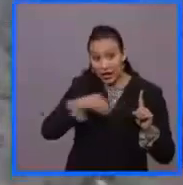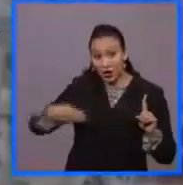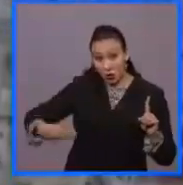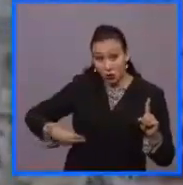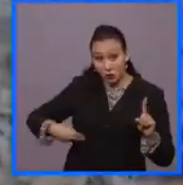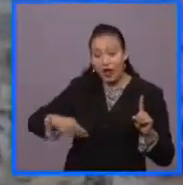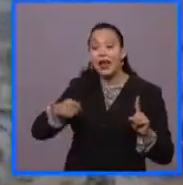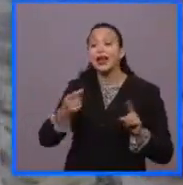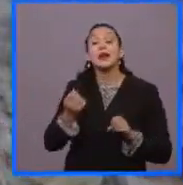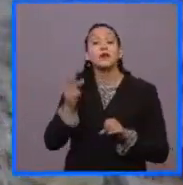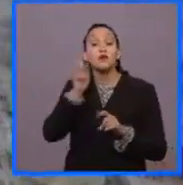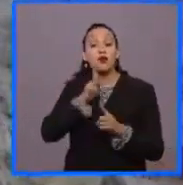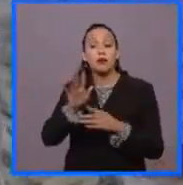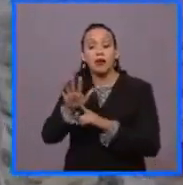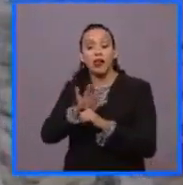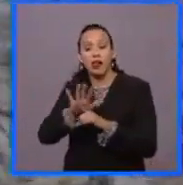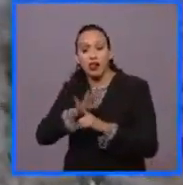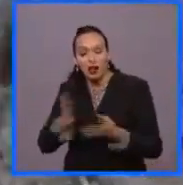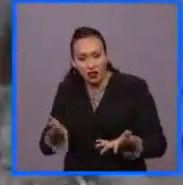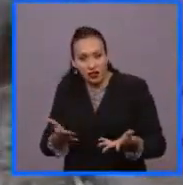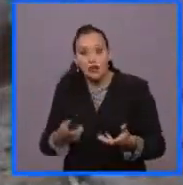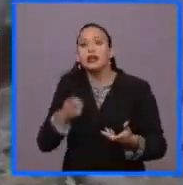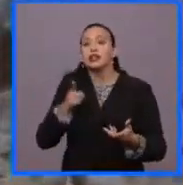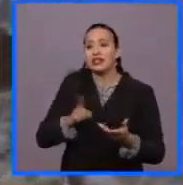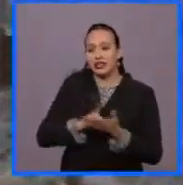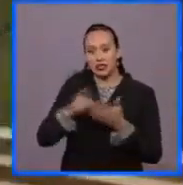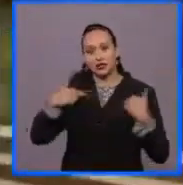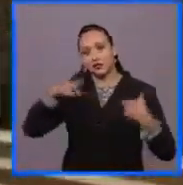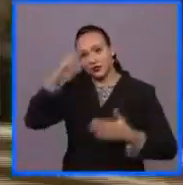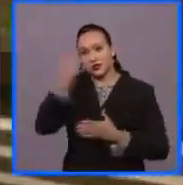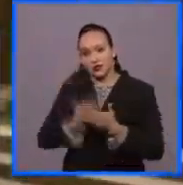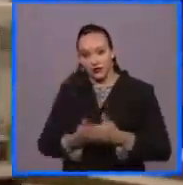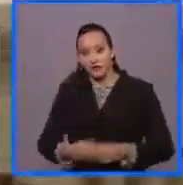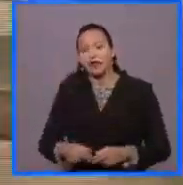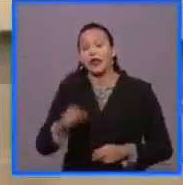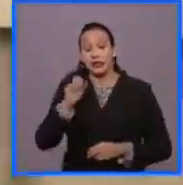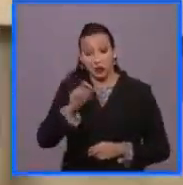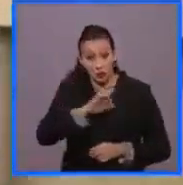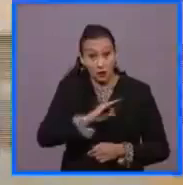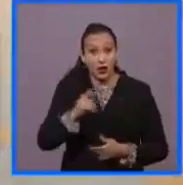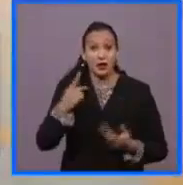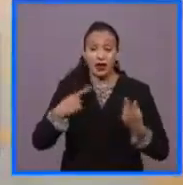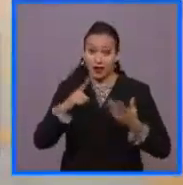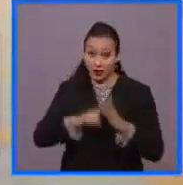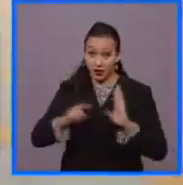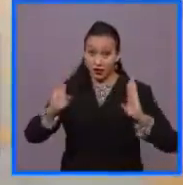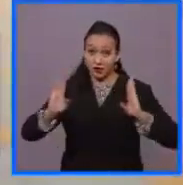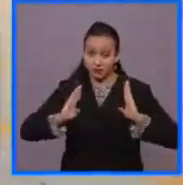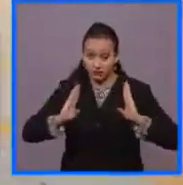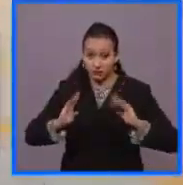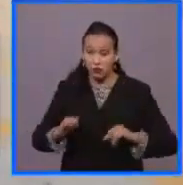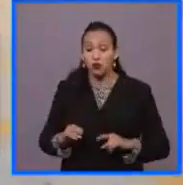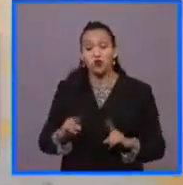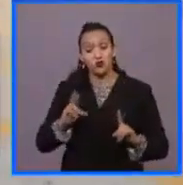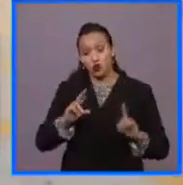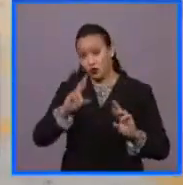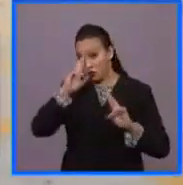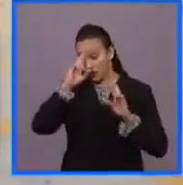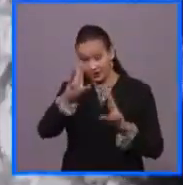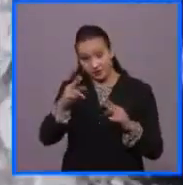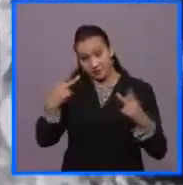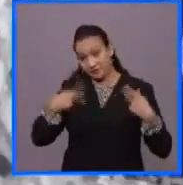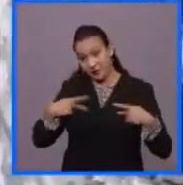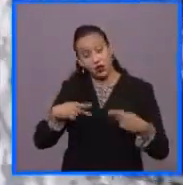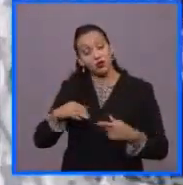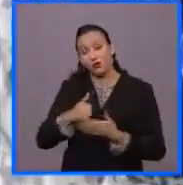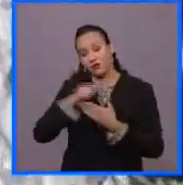por violaciones a derechos humanos. También aumenta el riesgo de que el personal de la Guardia Nacional no respete ni garantice